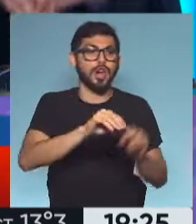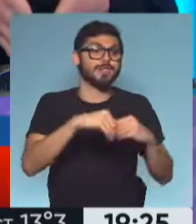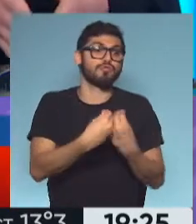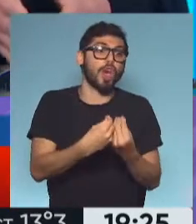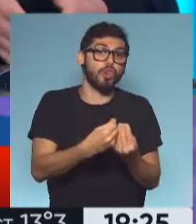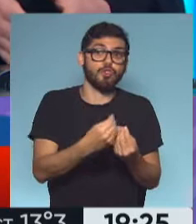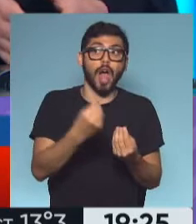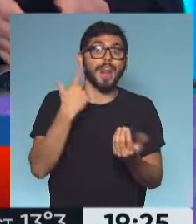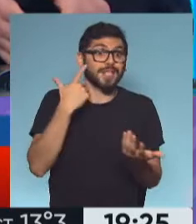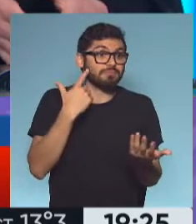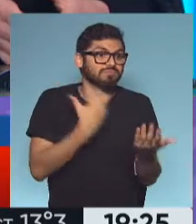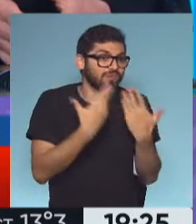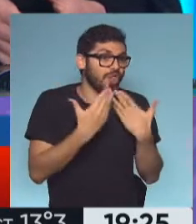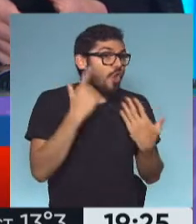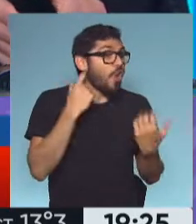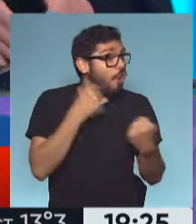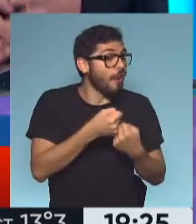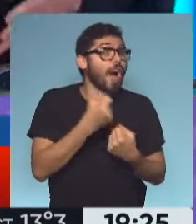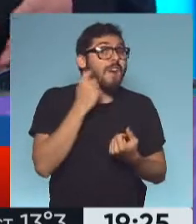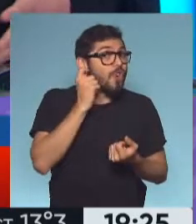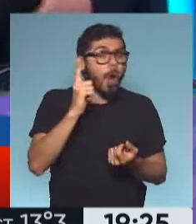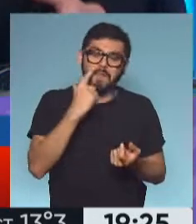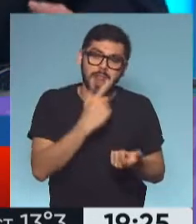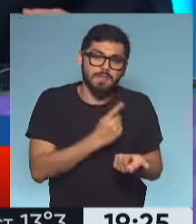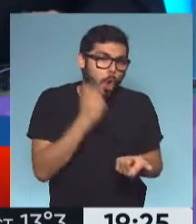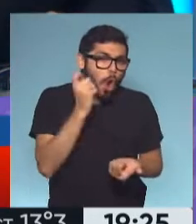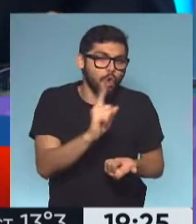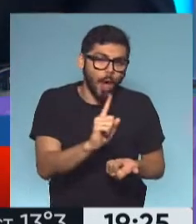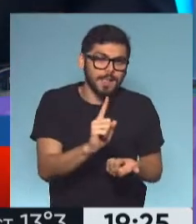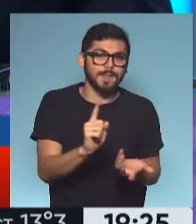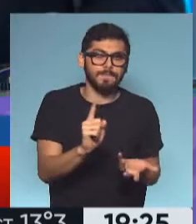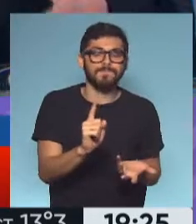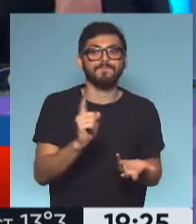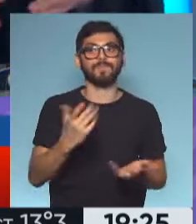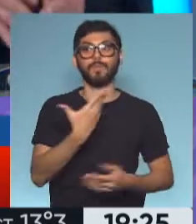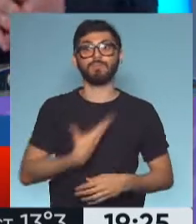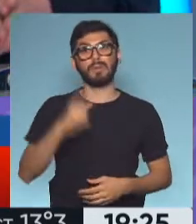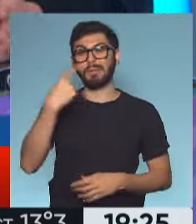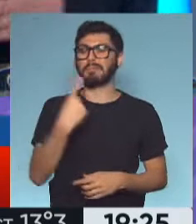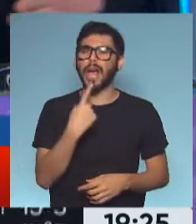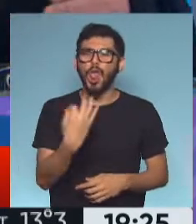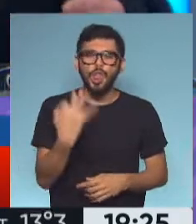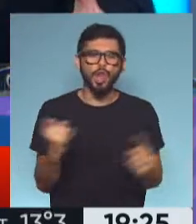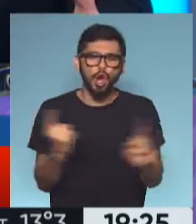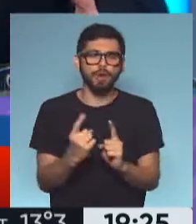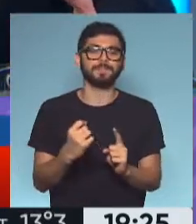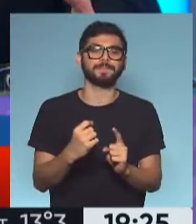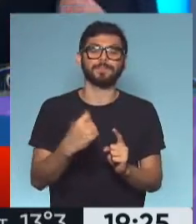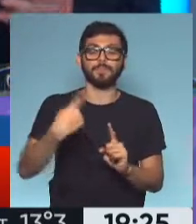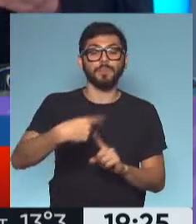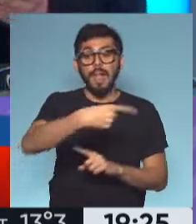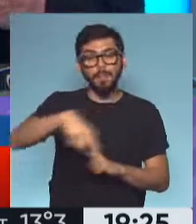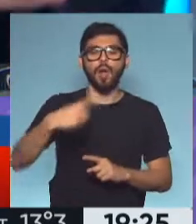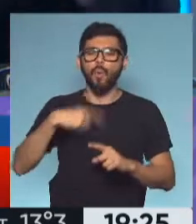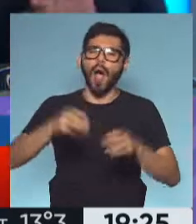resultado esperado, por lo menos en el corto plazo. Entonces, bueno, lo que el mandatario un poco decía es: nosotros en esta semana vamos a estar trabajando